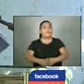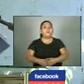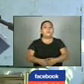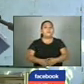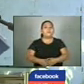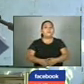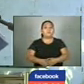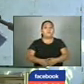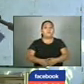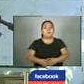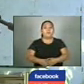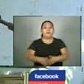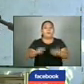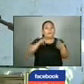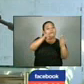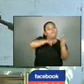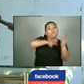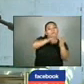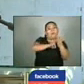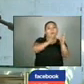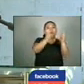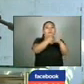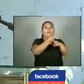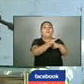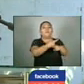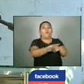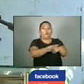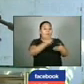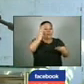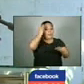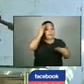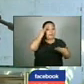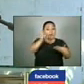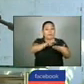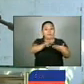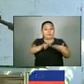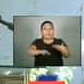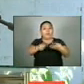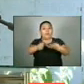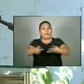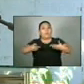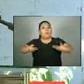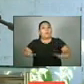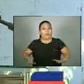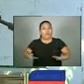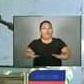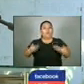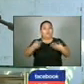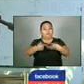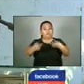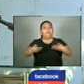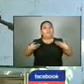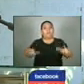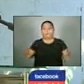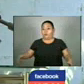en la propuesta de reforma se dice, se reconoce el derecho del cuerpo electoral,